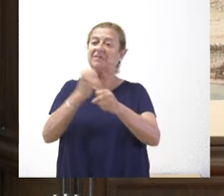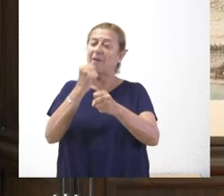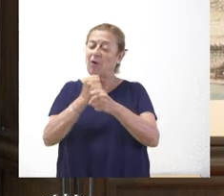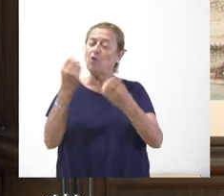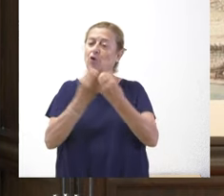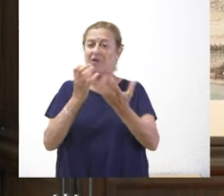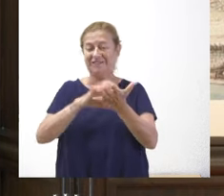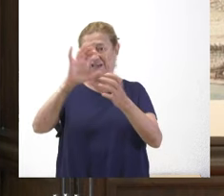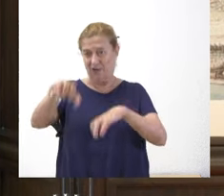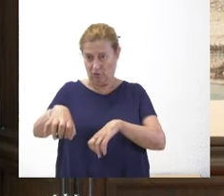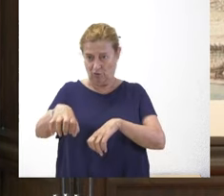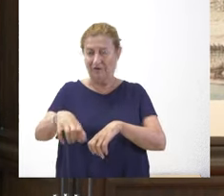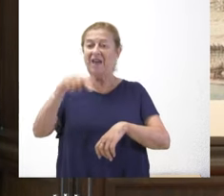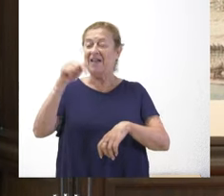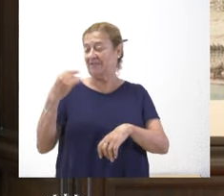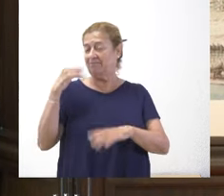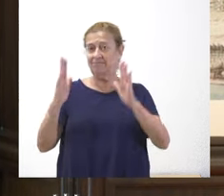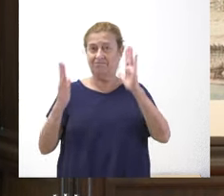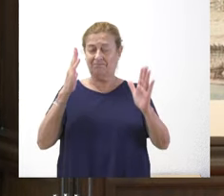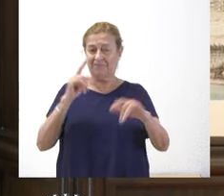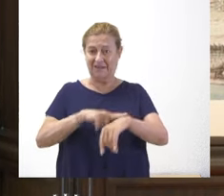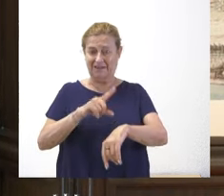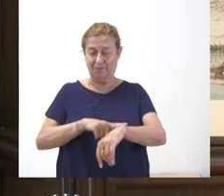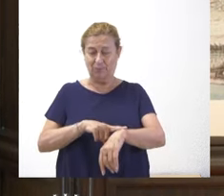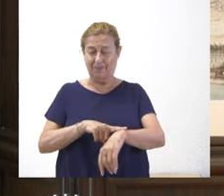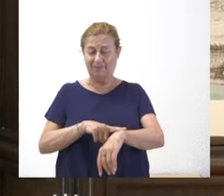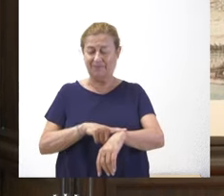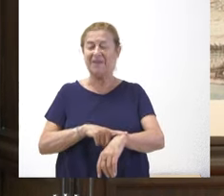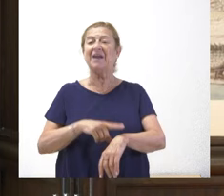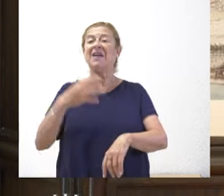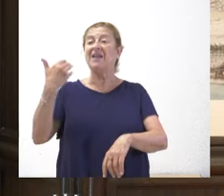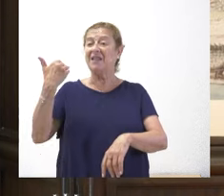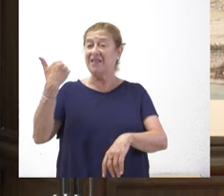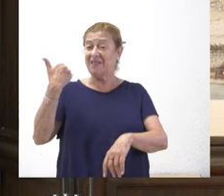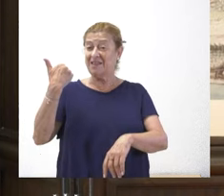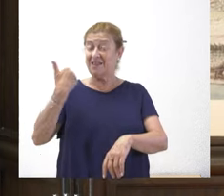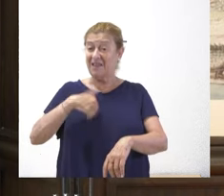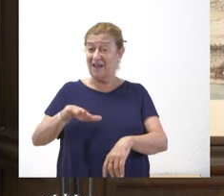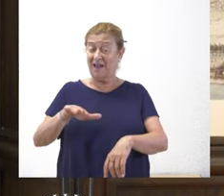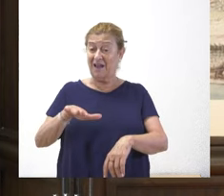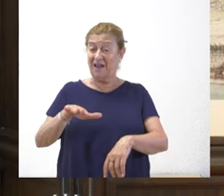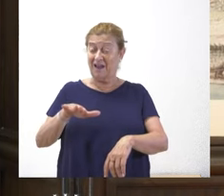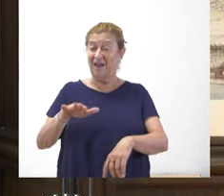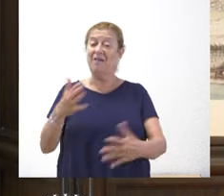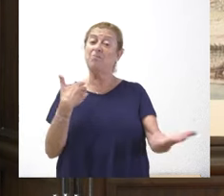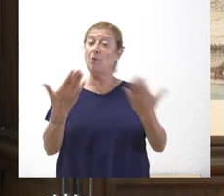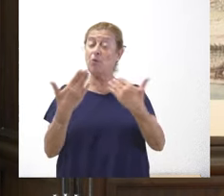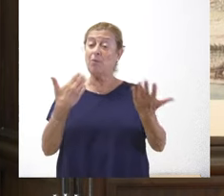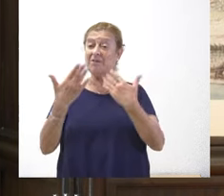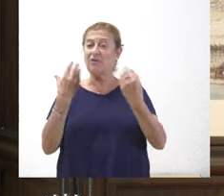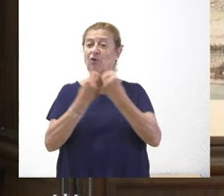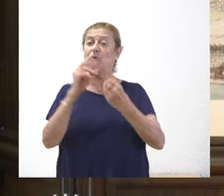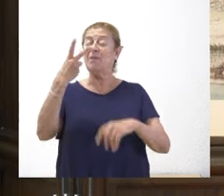Castilla y León en este periodo tras eh la conversación con el